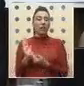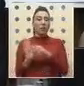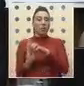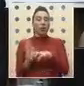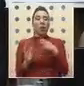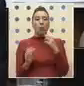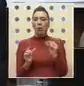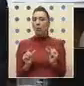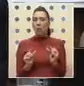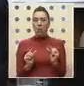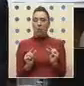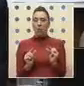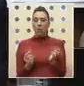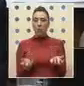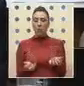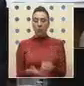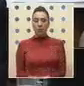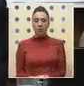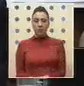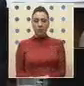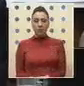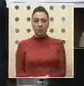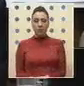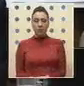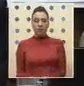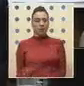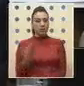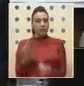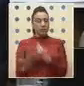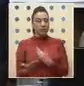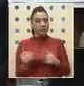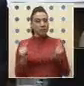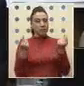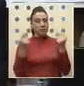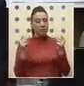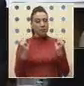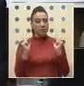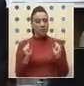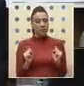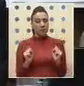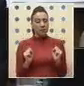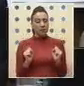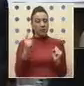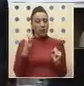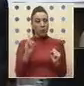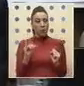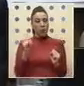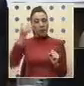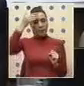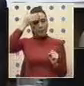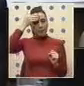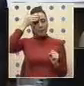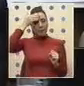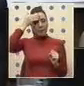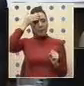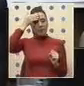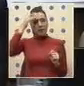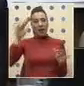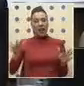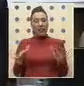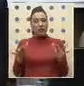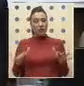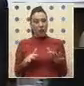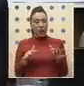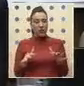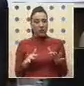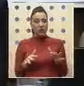iniciativa porque es poco. Y en eso pedirle al gobierno que pueda realizar la posibilidad, porque para la UDI es una preocupación, el esfuerzo